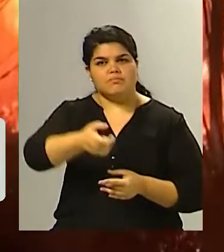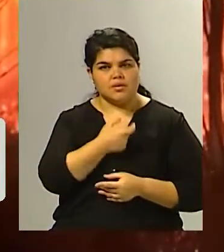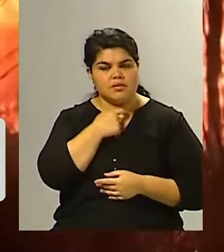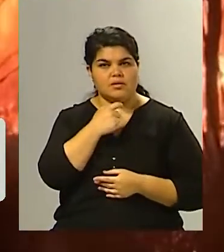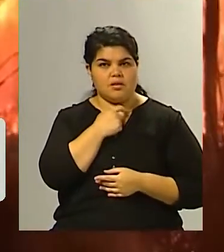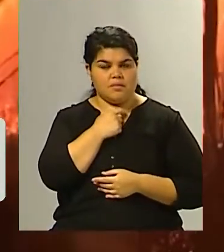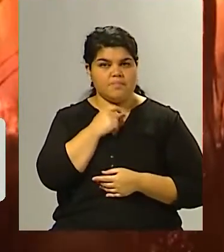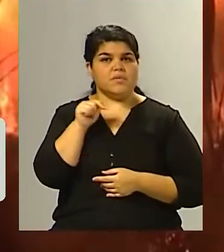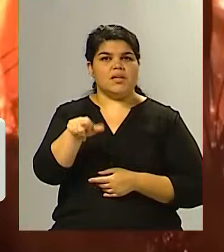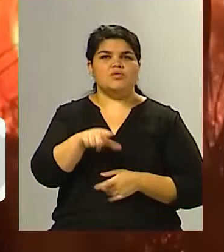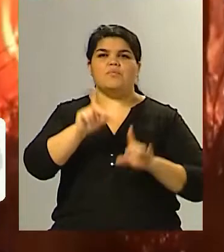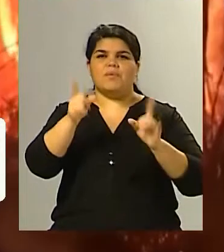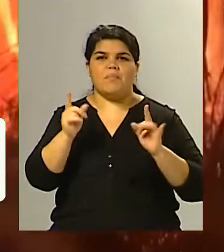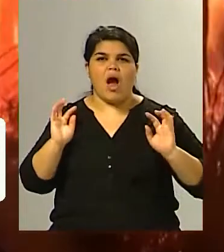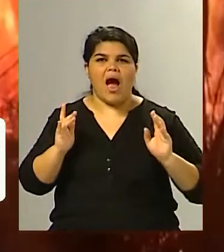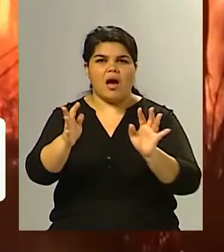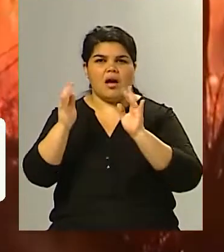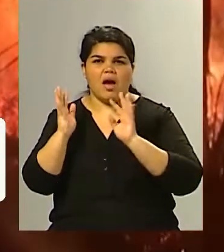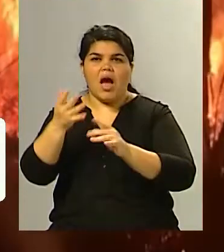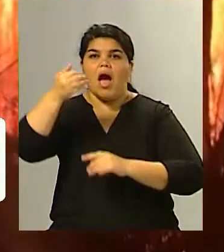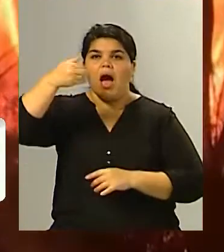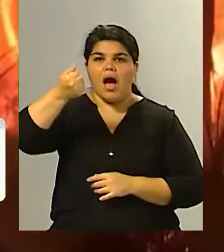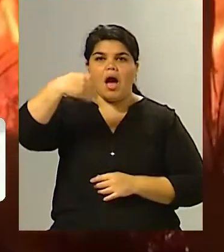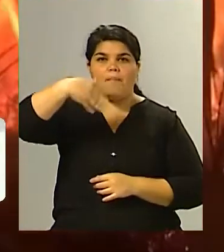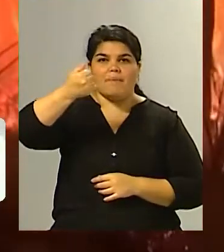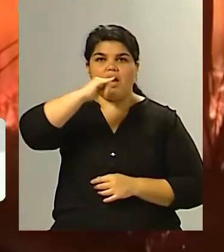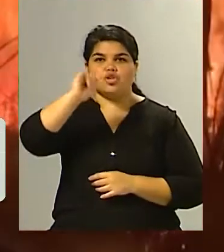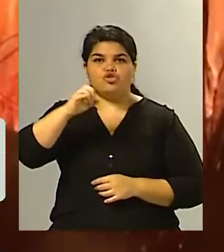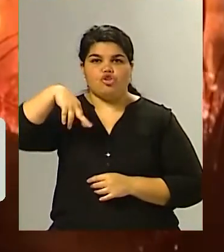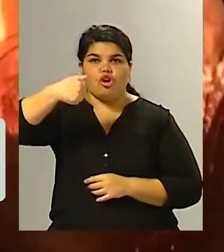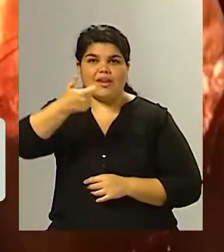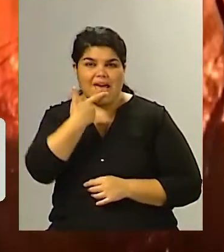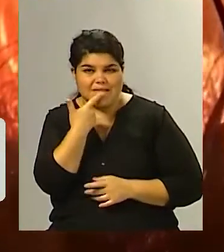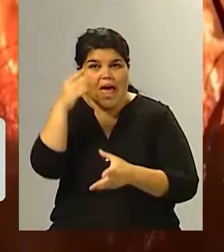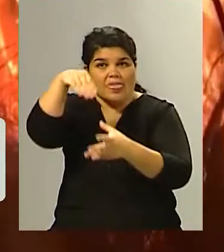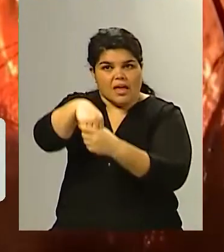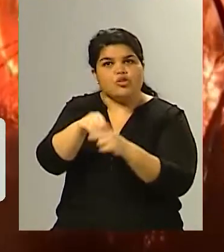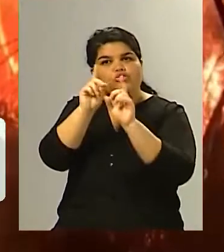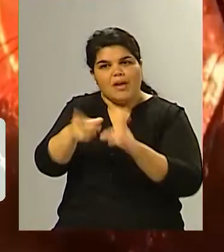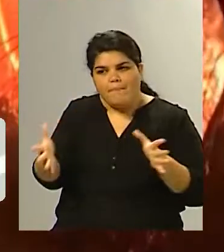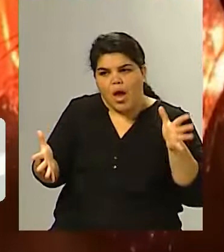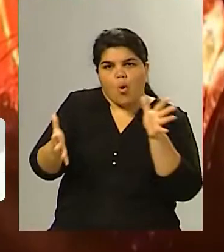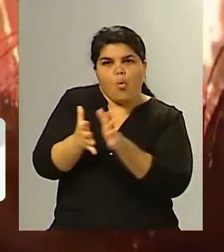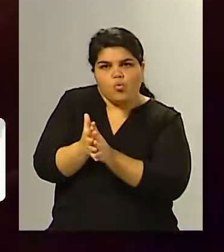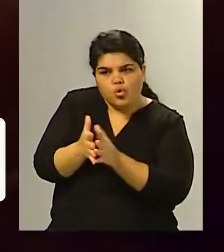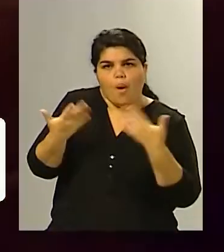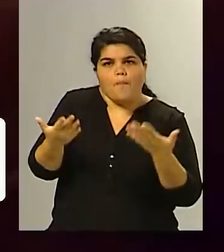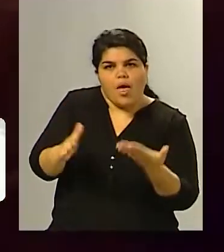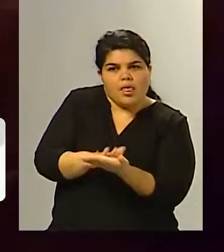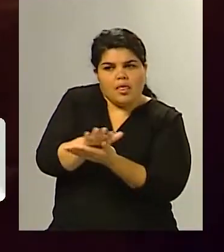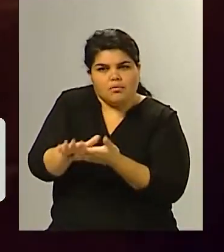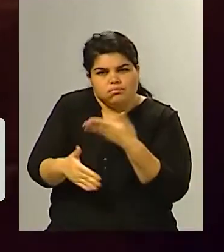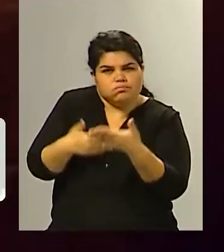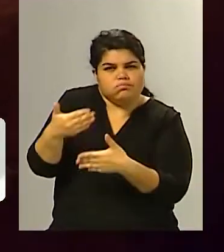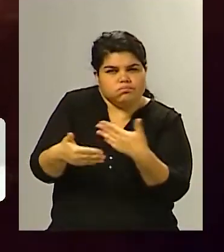una centralidad, es un país que es un player global en esa agenda, ¿no? Y que la verdad es que sin Brasil cualquier acuerdo en materia